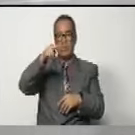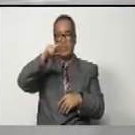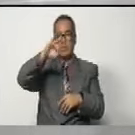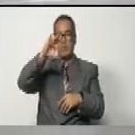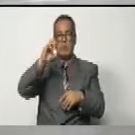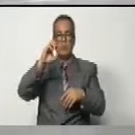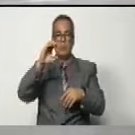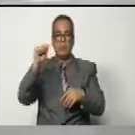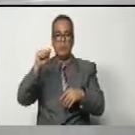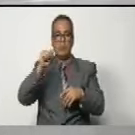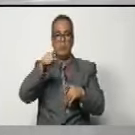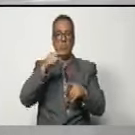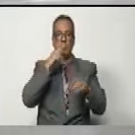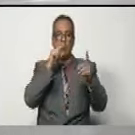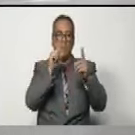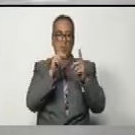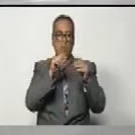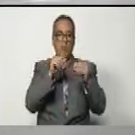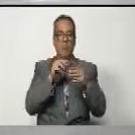derecho de palabra